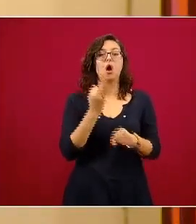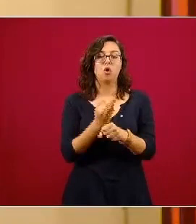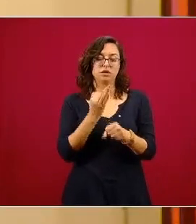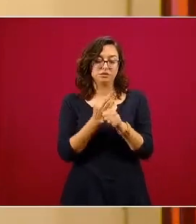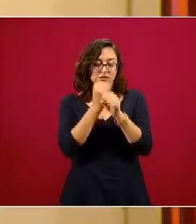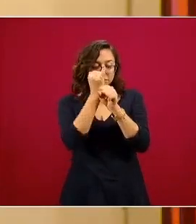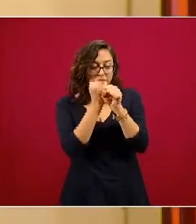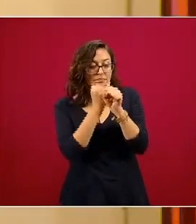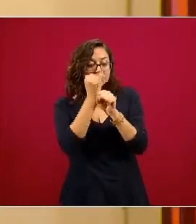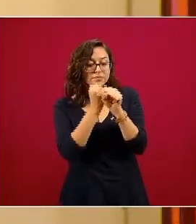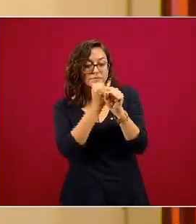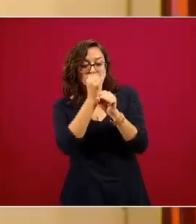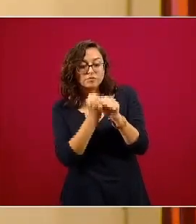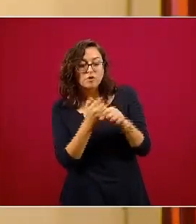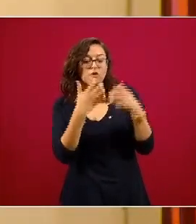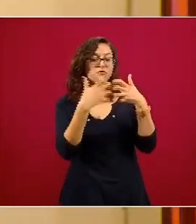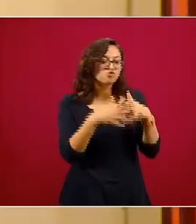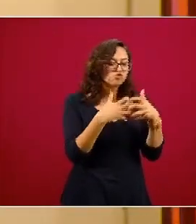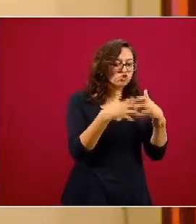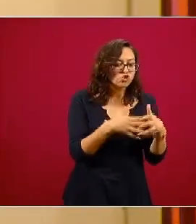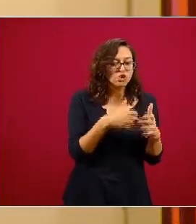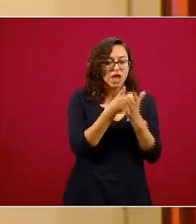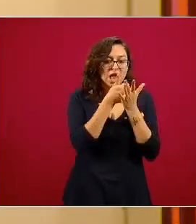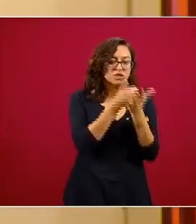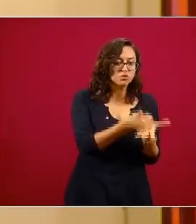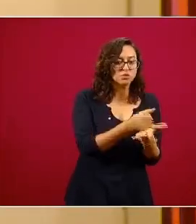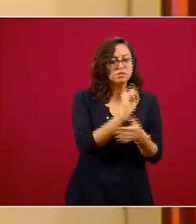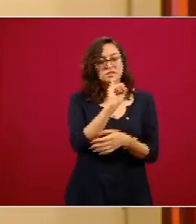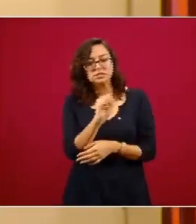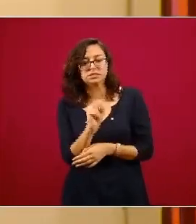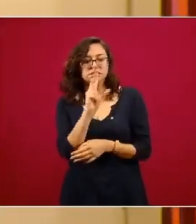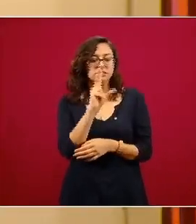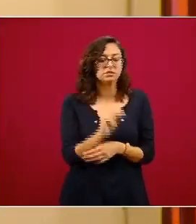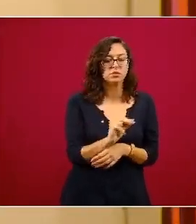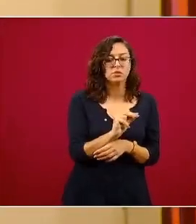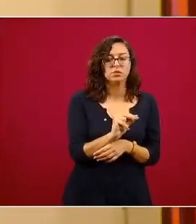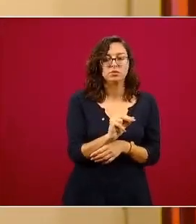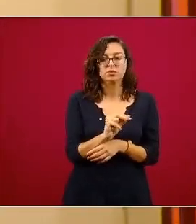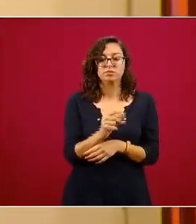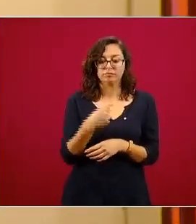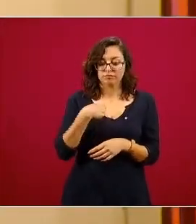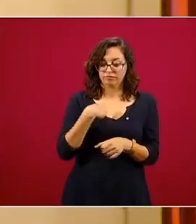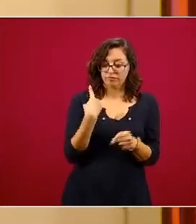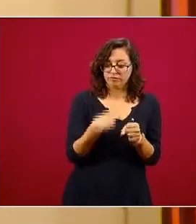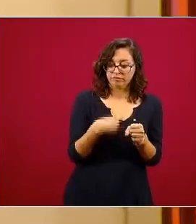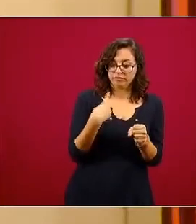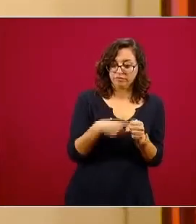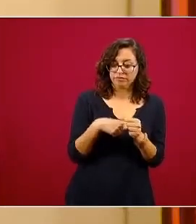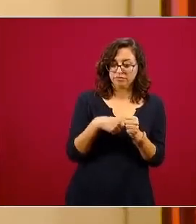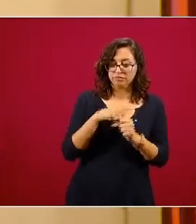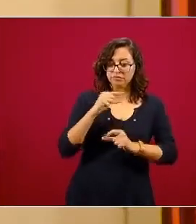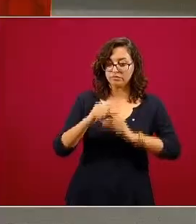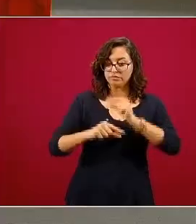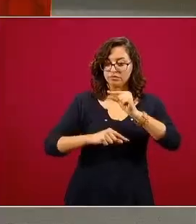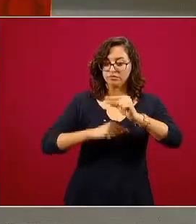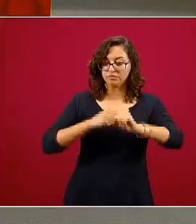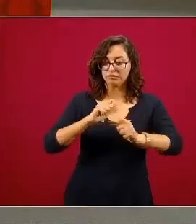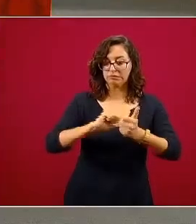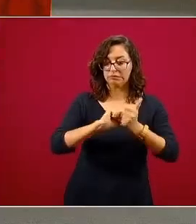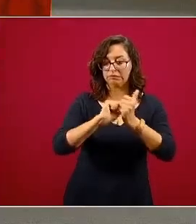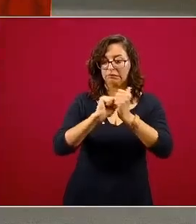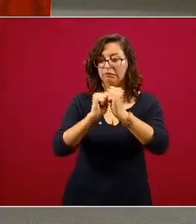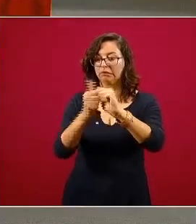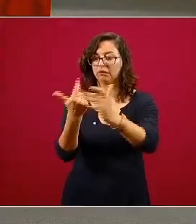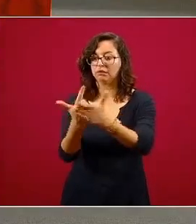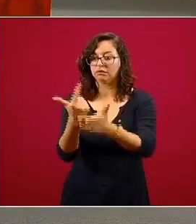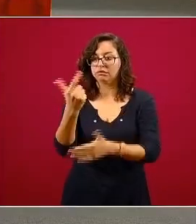es si tiene o no tiene capacidad este antiviral de mejorar la progresión para no llegar